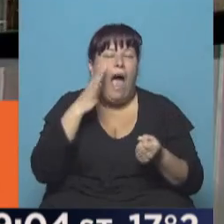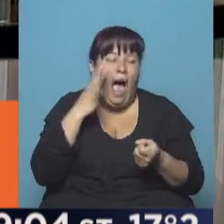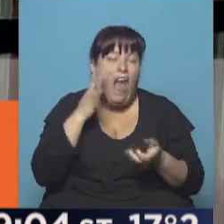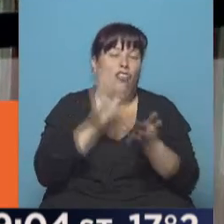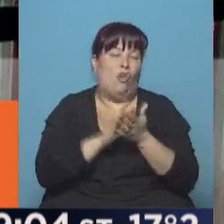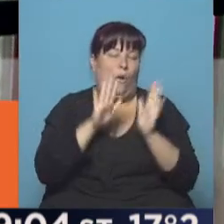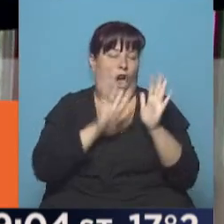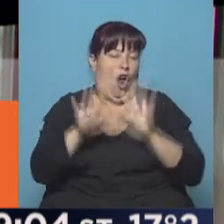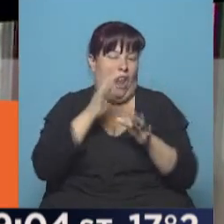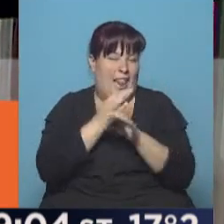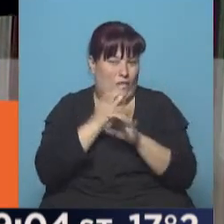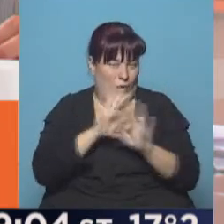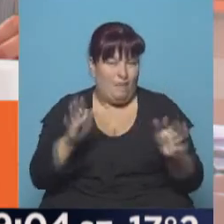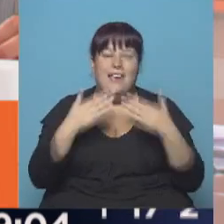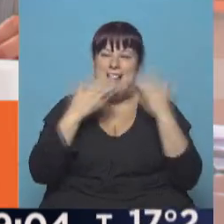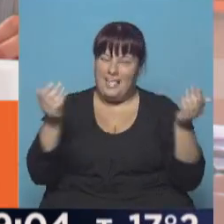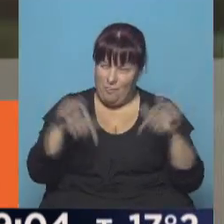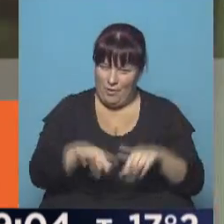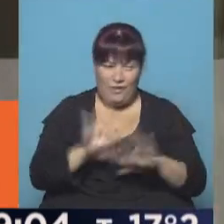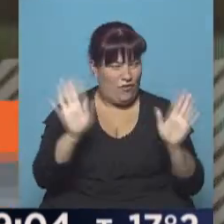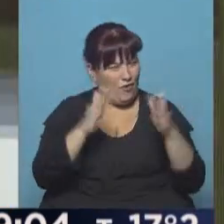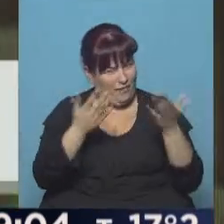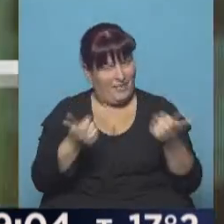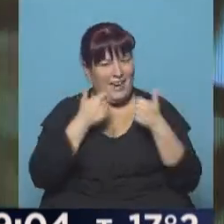chicos es ordenar la escuela gustavo gracias por las cenizas no por favor de amable